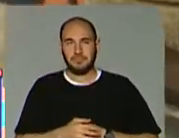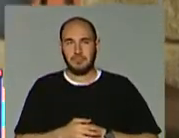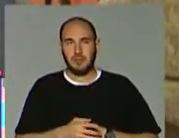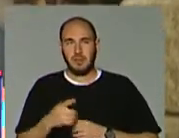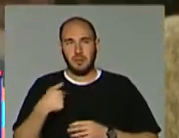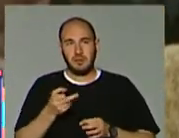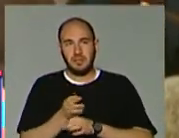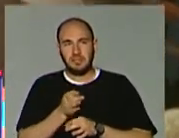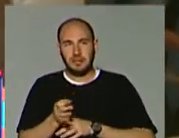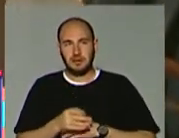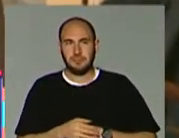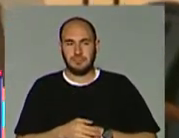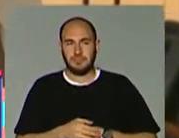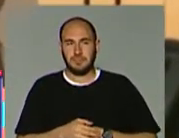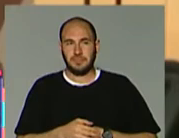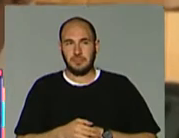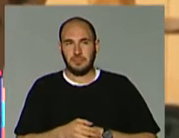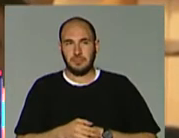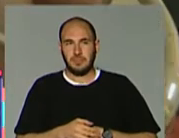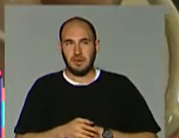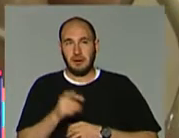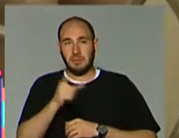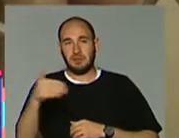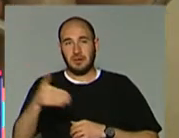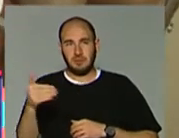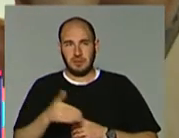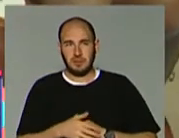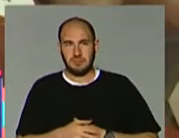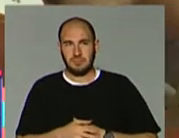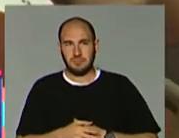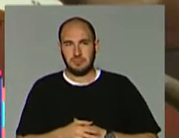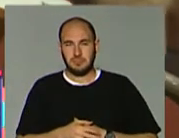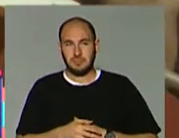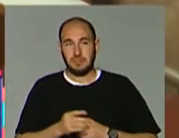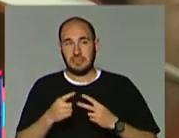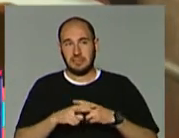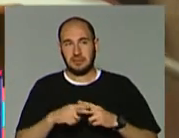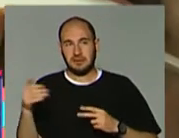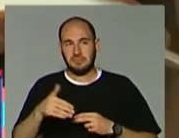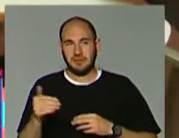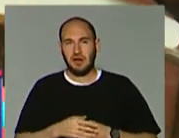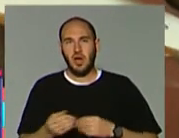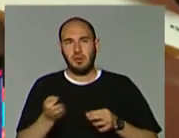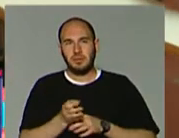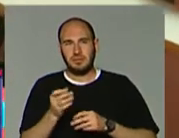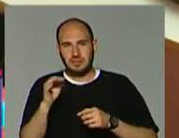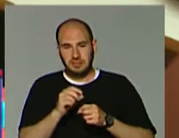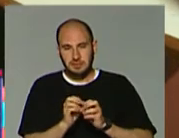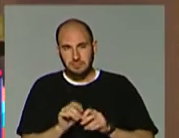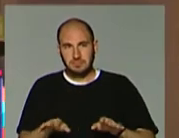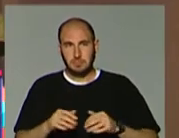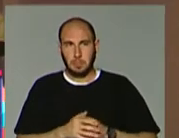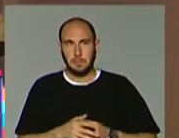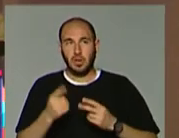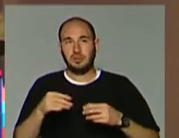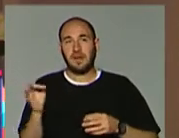estar enseñándole a los y las asistentas del taller cómo cultivar celulosa bacteriana, que es un